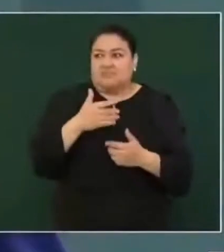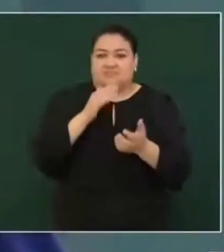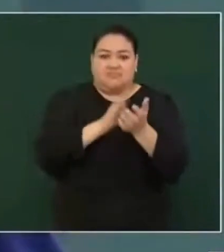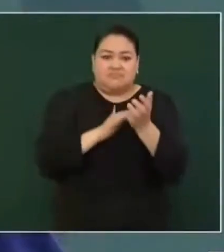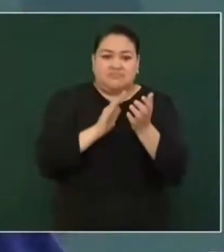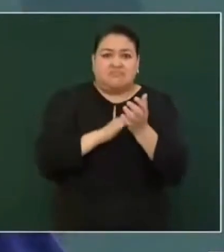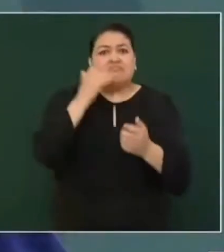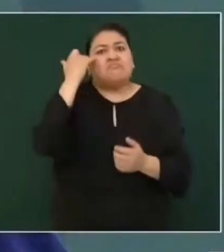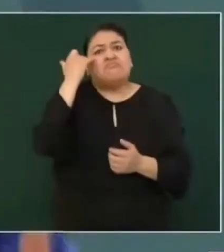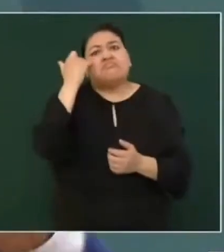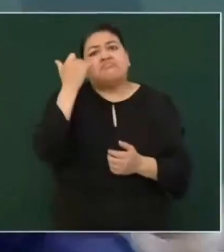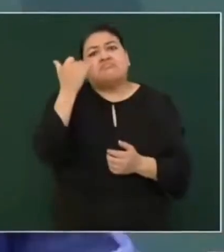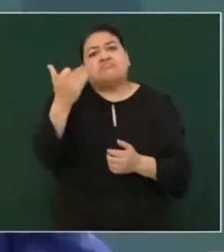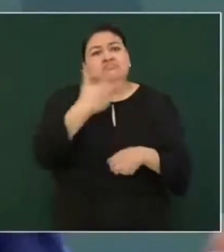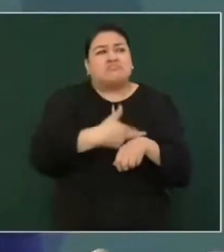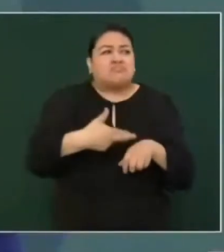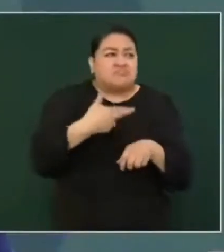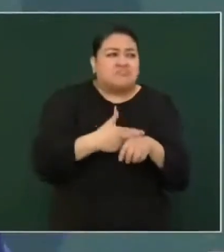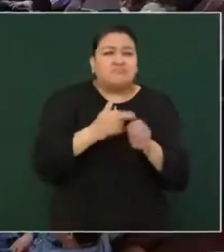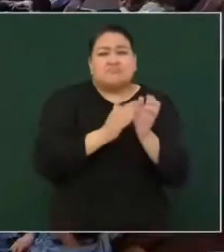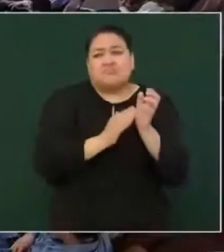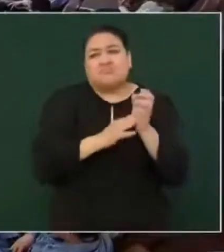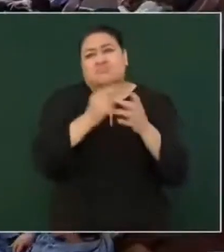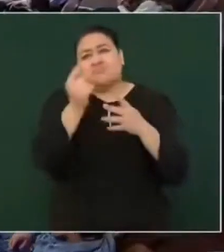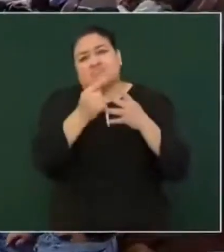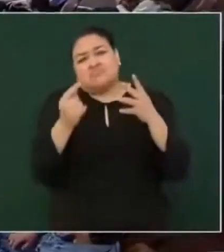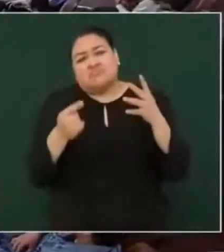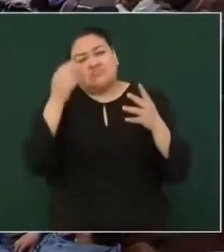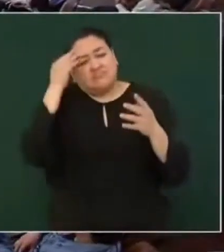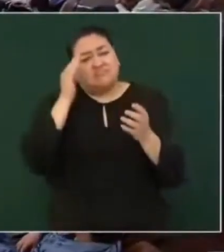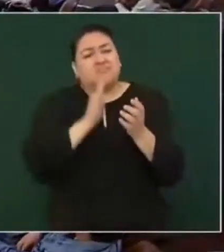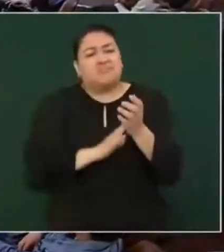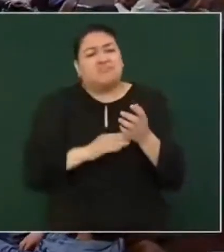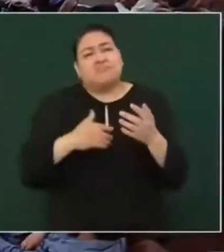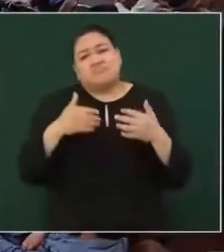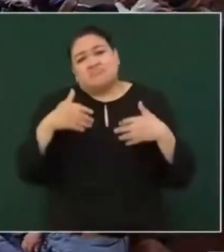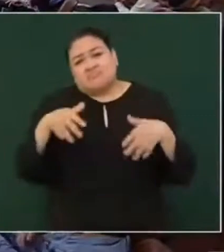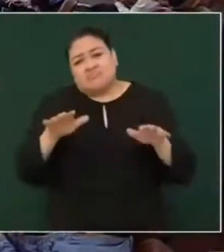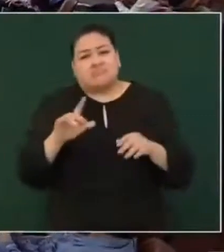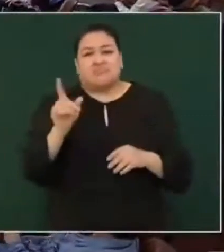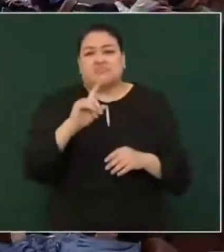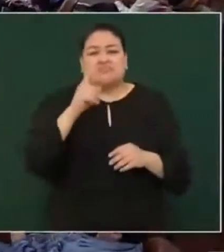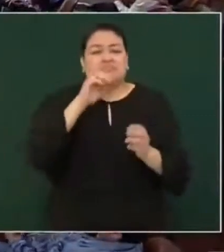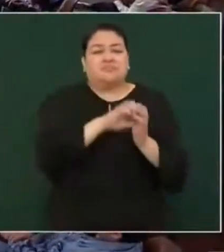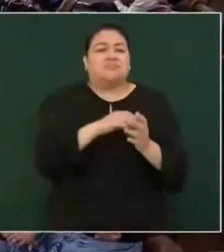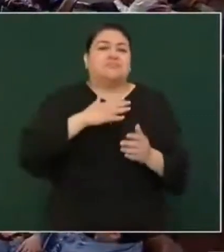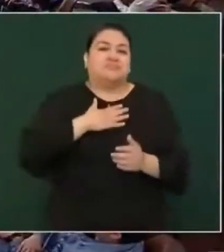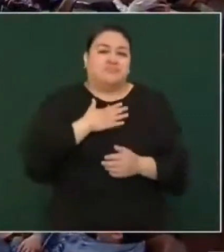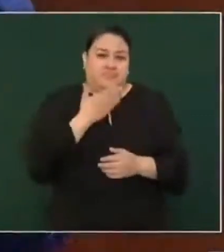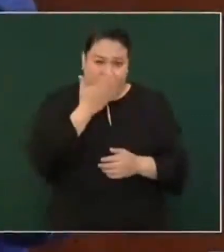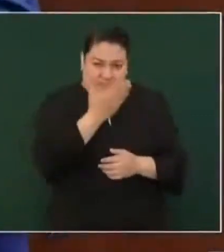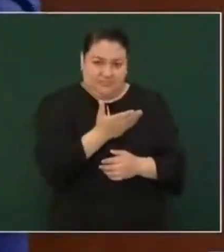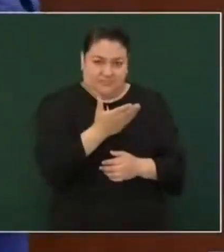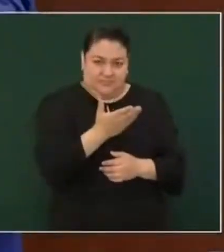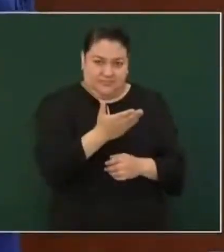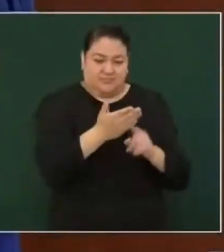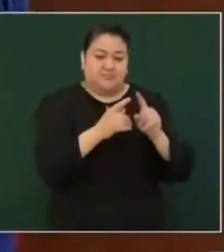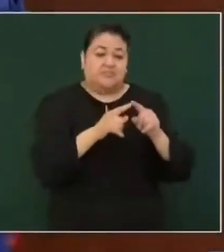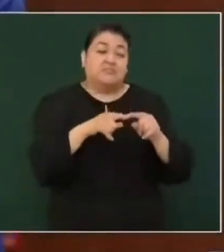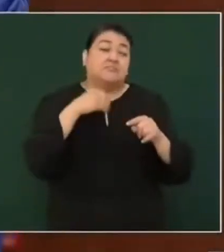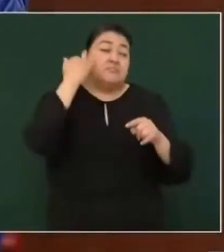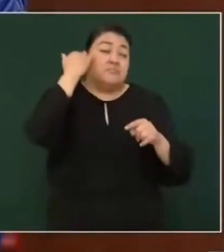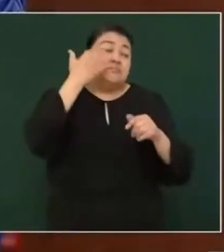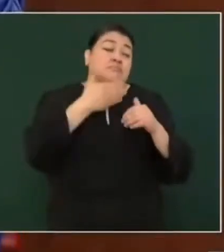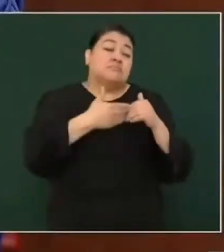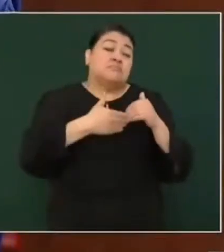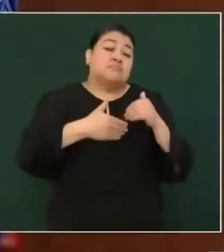burocratice el mecanismo, que no se haga la solicitud y se